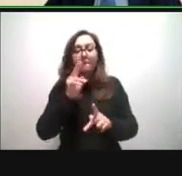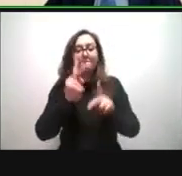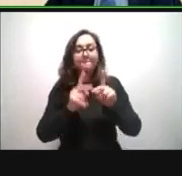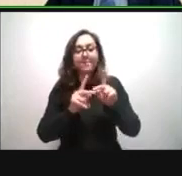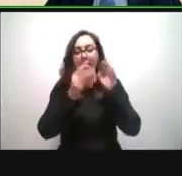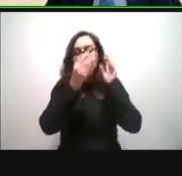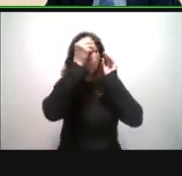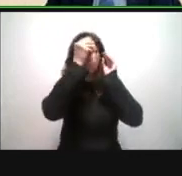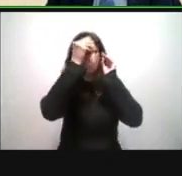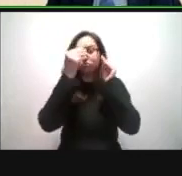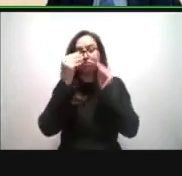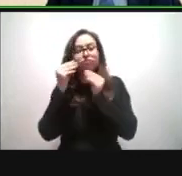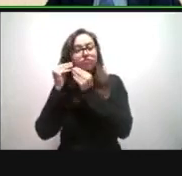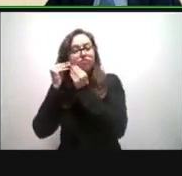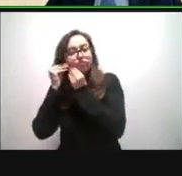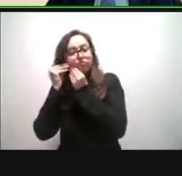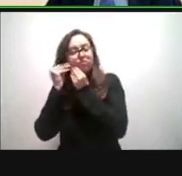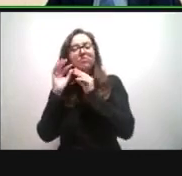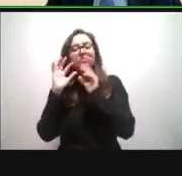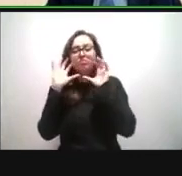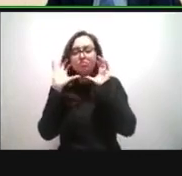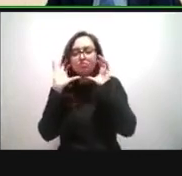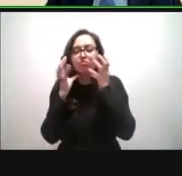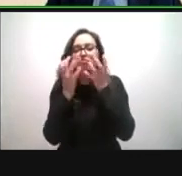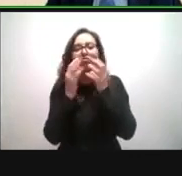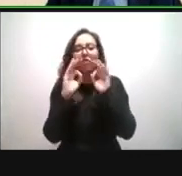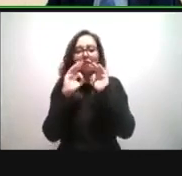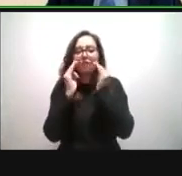forma a la nariz, al